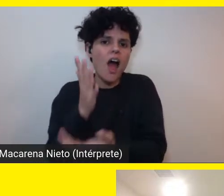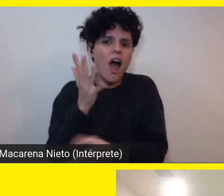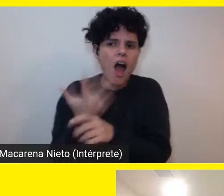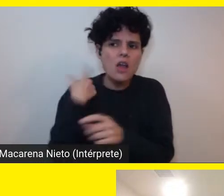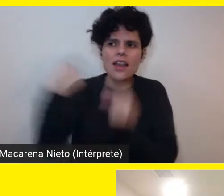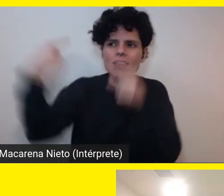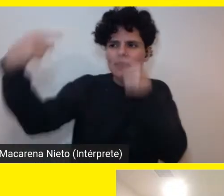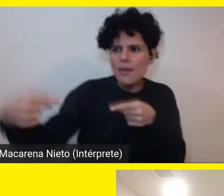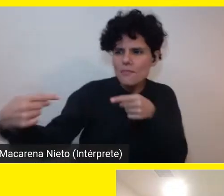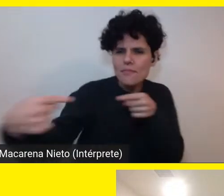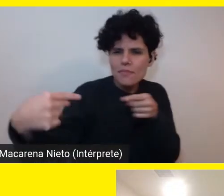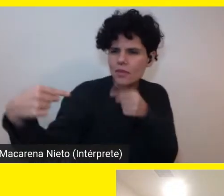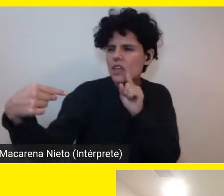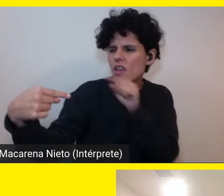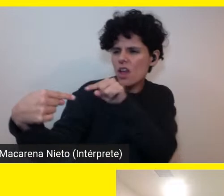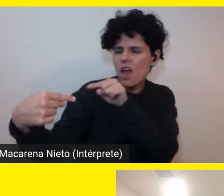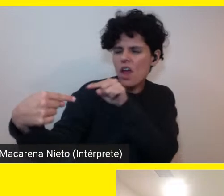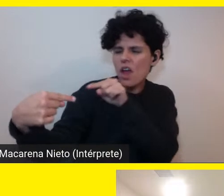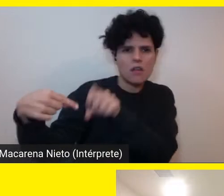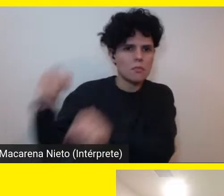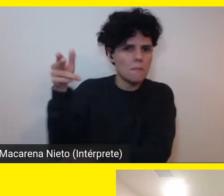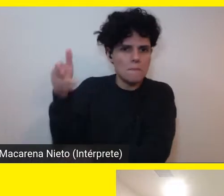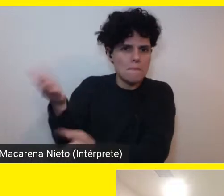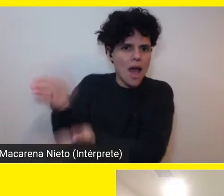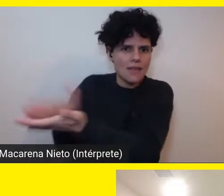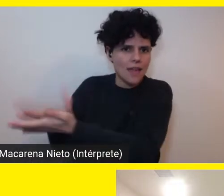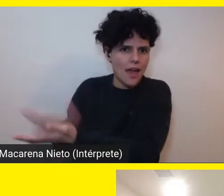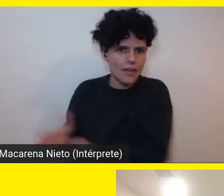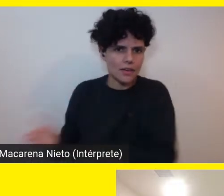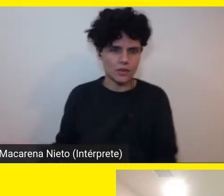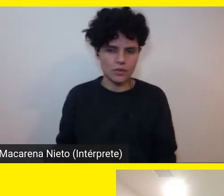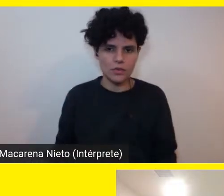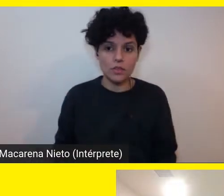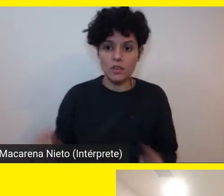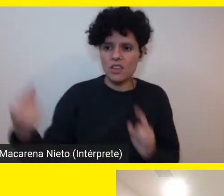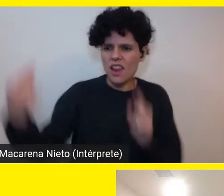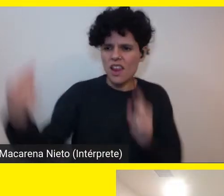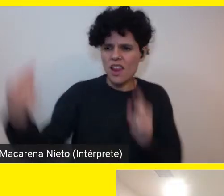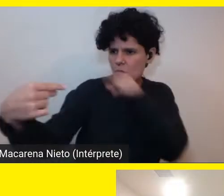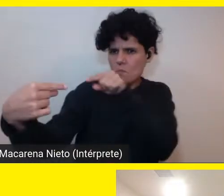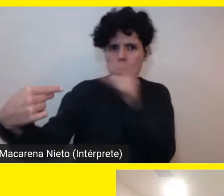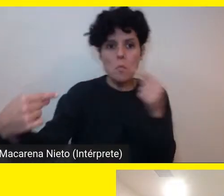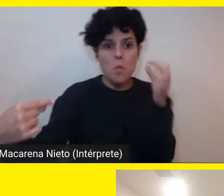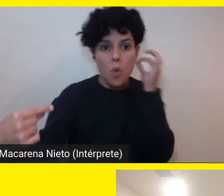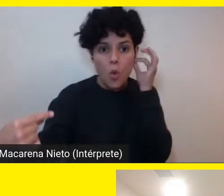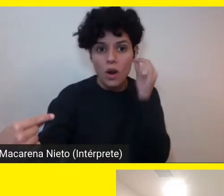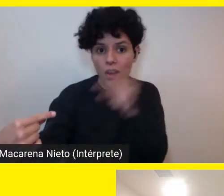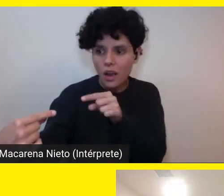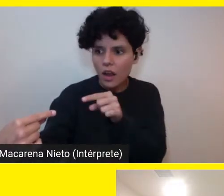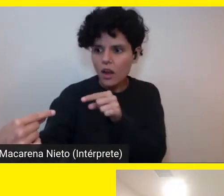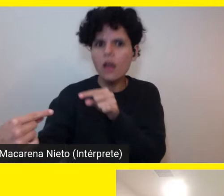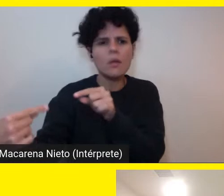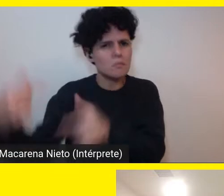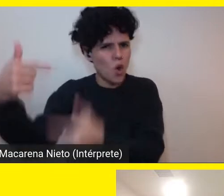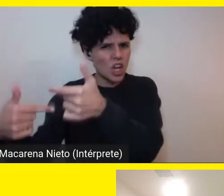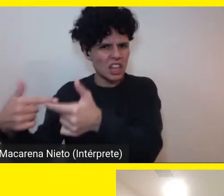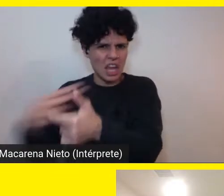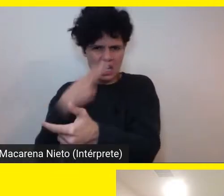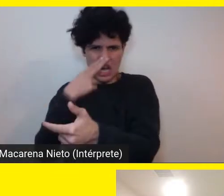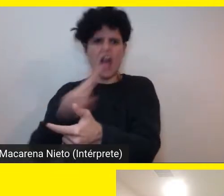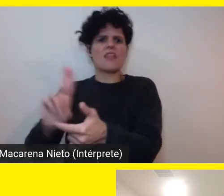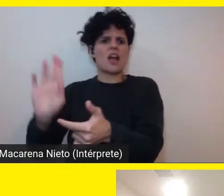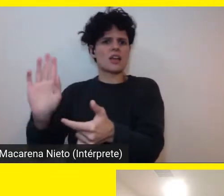de las mujeres, particularmente porque están metidas en lo que no les corresponde, y si están esperando un hijo, bueno, pues